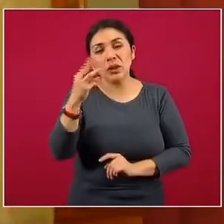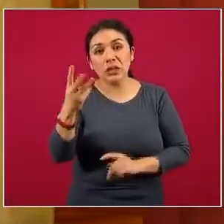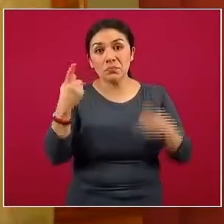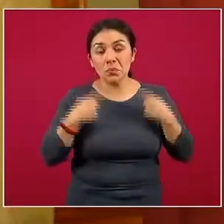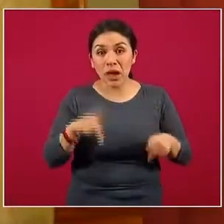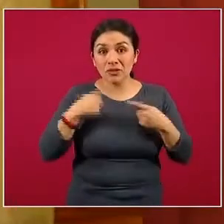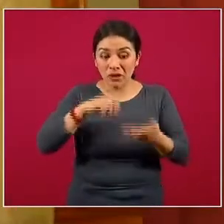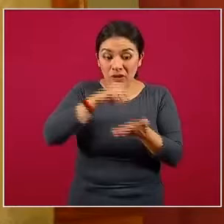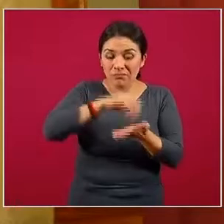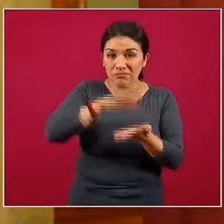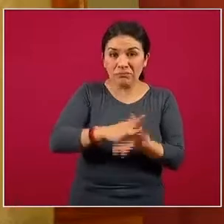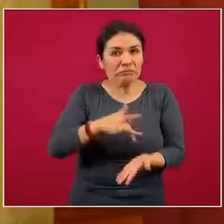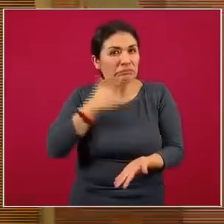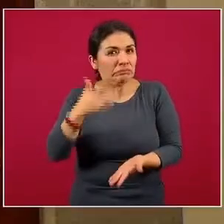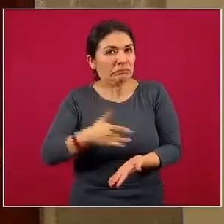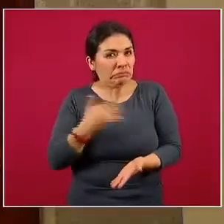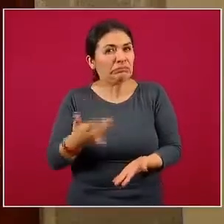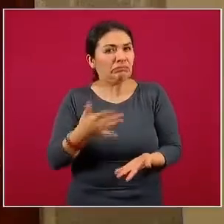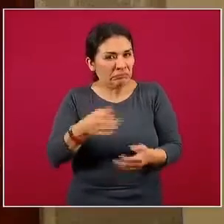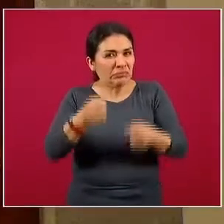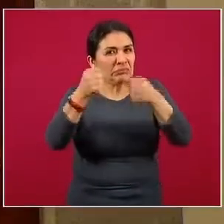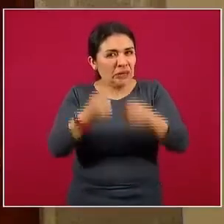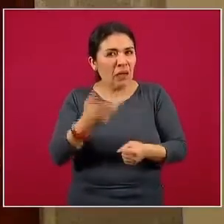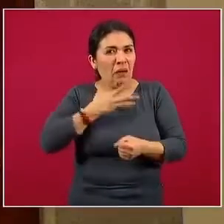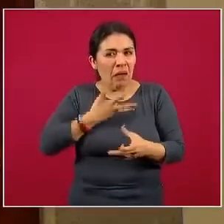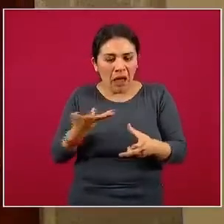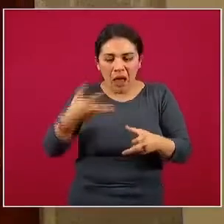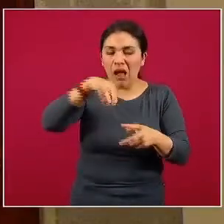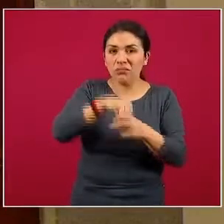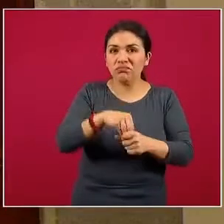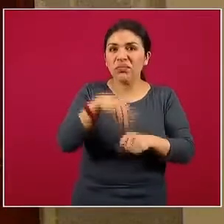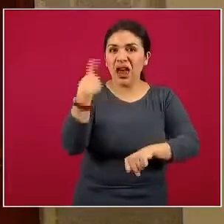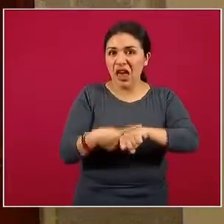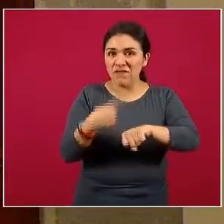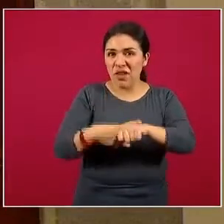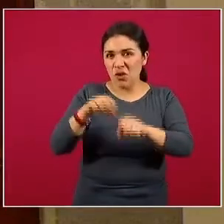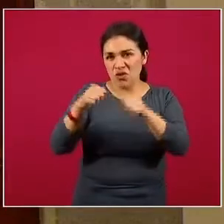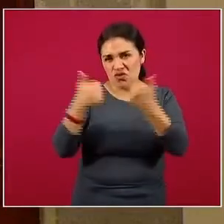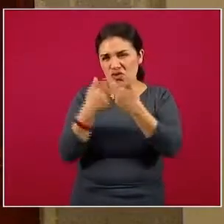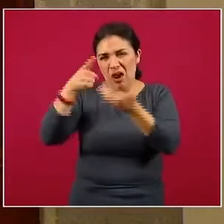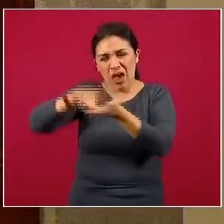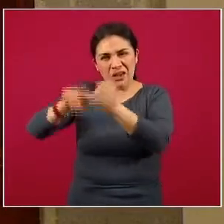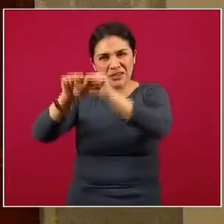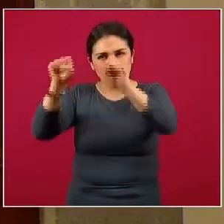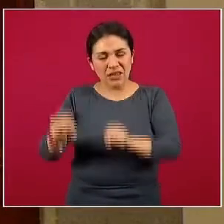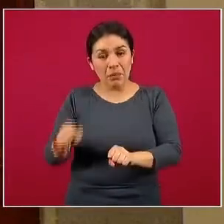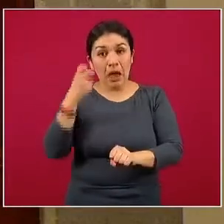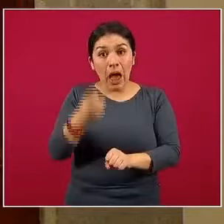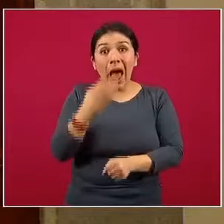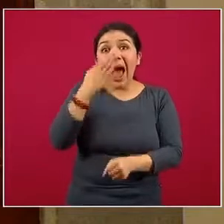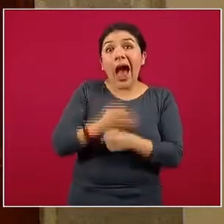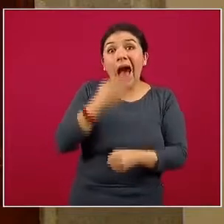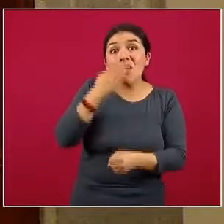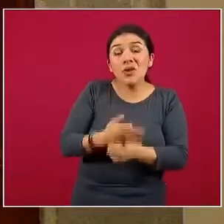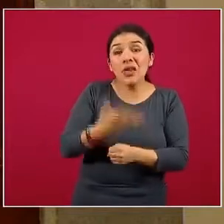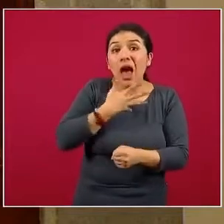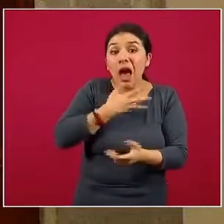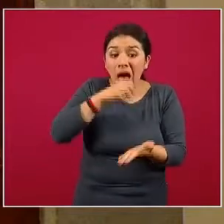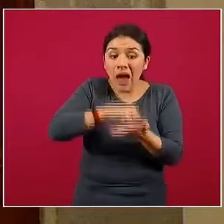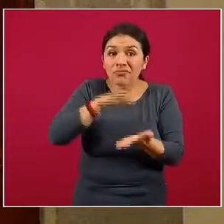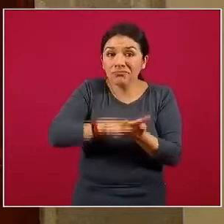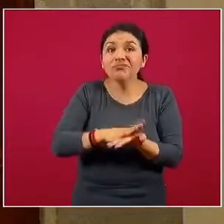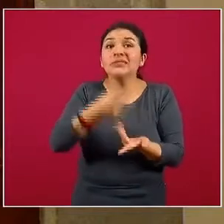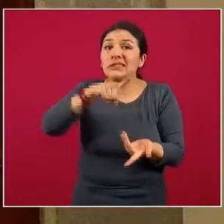1.455.143 personas que se estiman que se encuentran en la base del CISBER, tienen ya en estos momentos o se clasifican